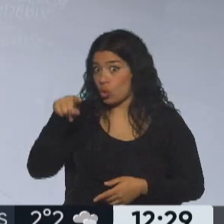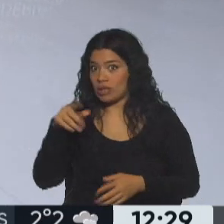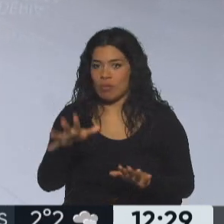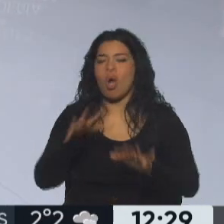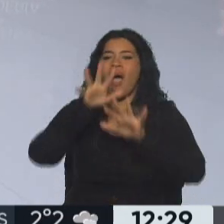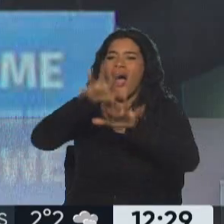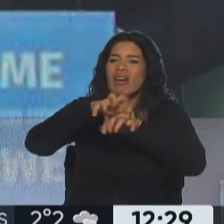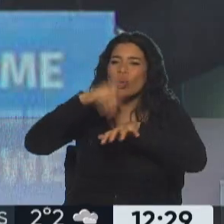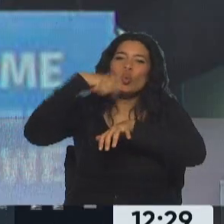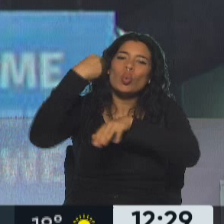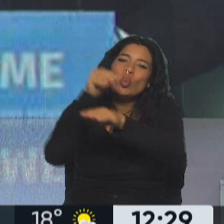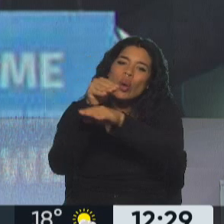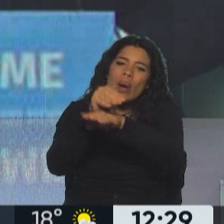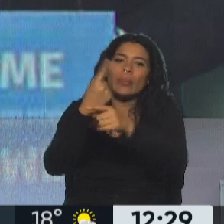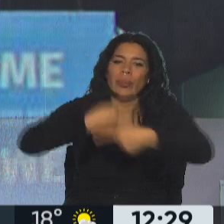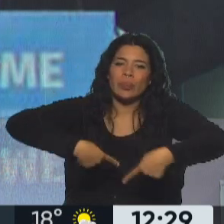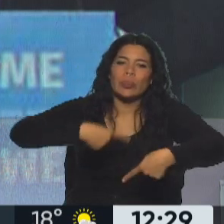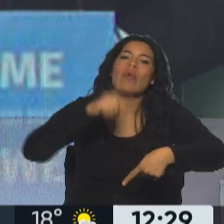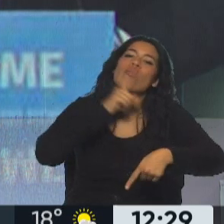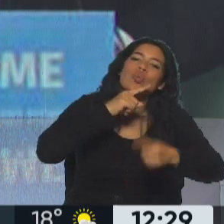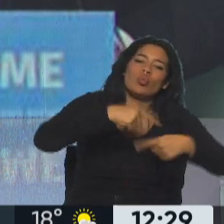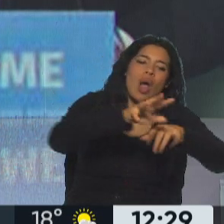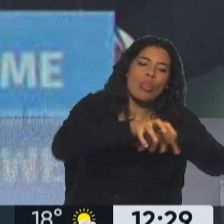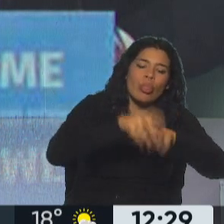ganadería, caza, silvicultura y pesca. Lo que decimos